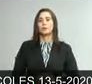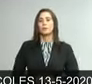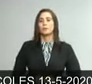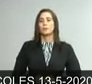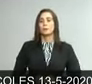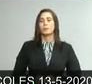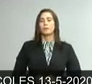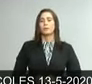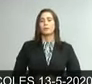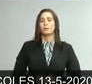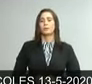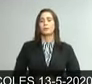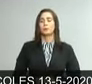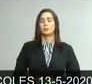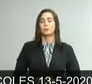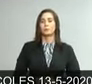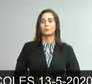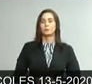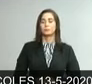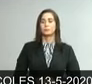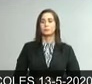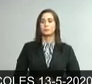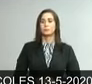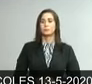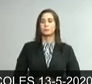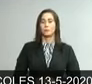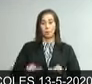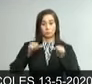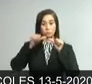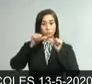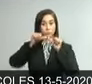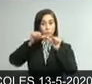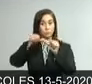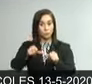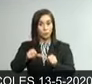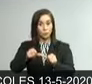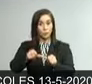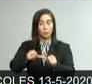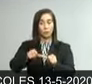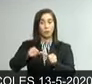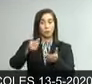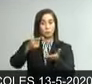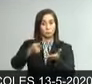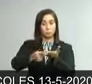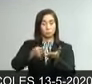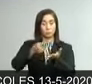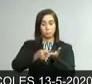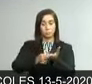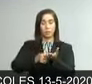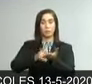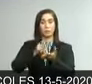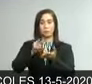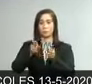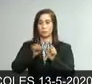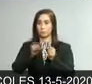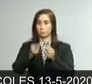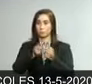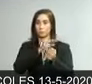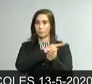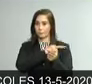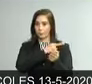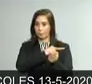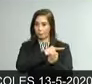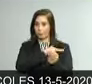Seguir las orientaciones de los organismos oficiales en esta dirección, desoír